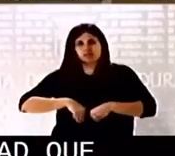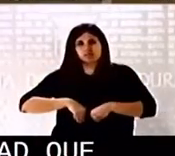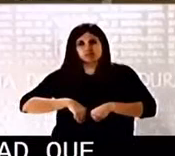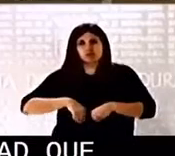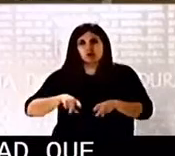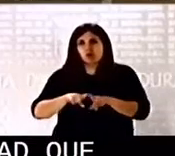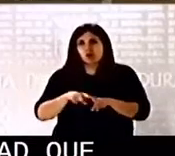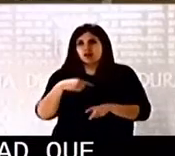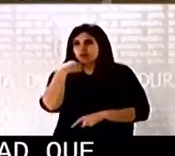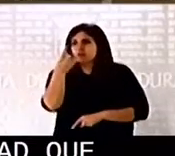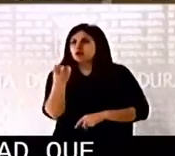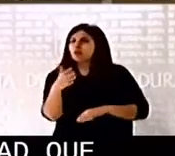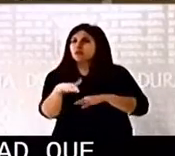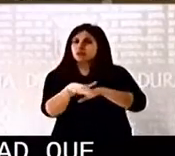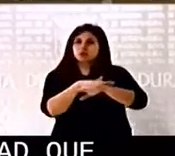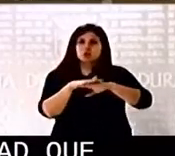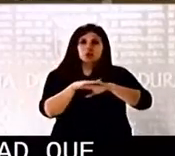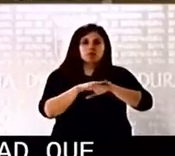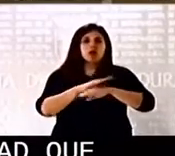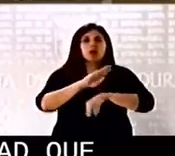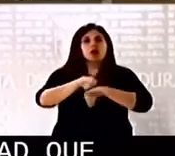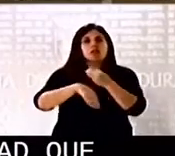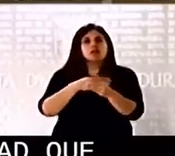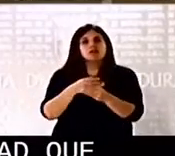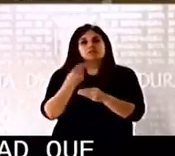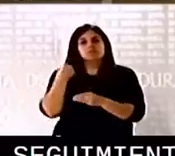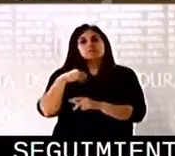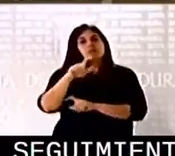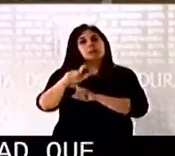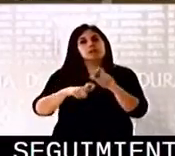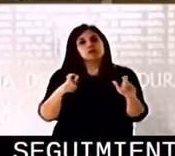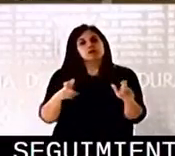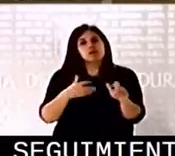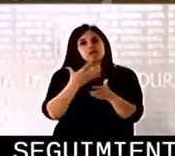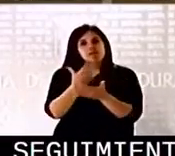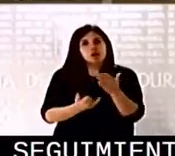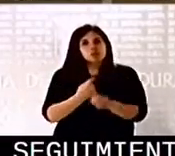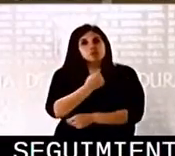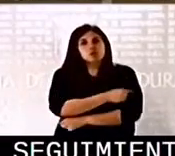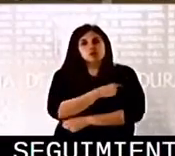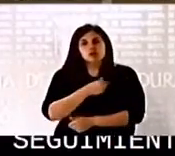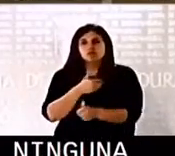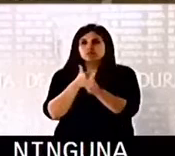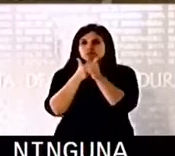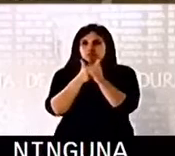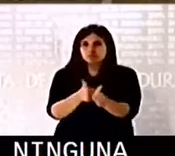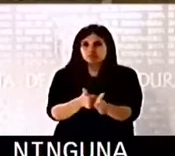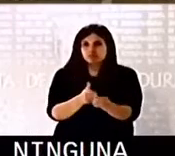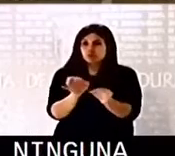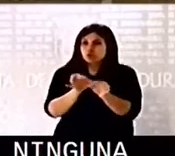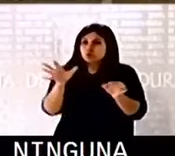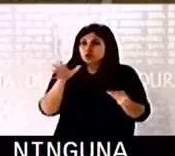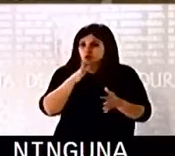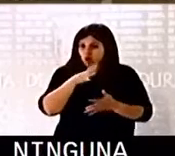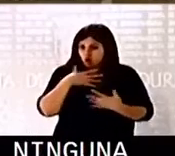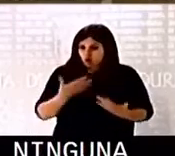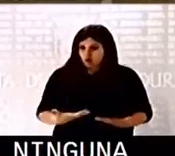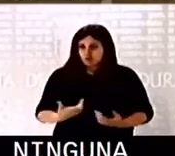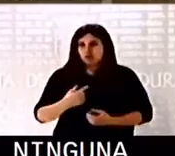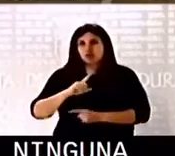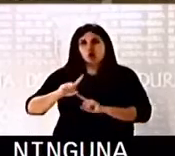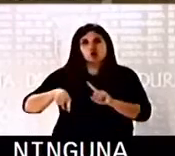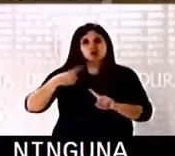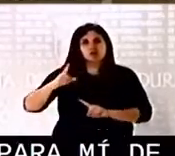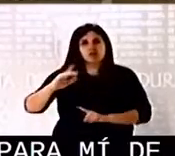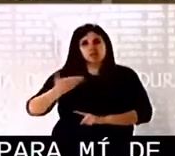pedir disculpas, hacer un seguimiento. Afortunadamente, a día de hoy no tenemos ninguna reacción adversa. Eso es lo más importante para mí de